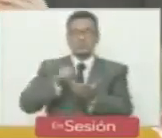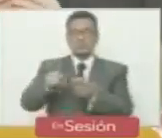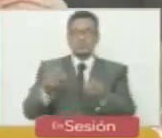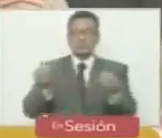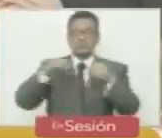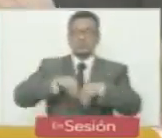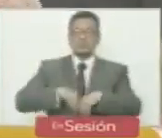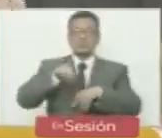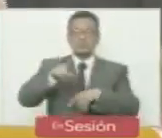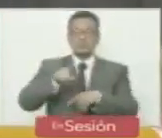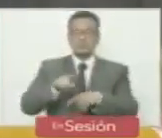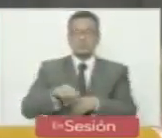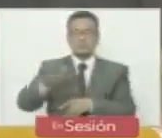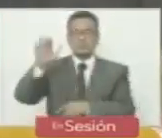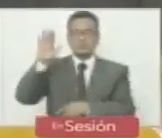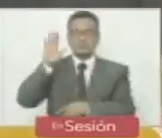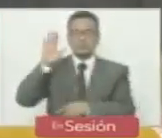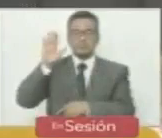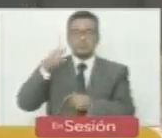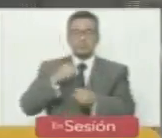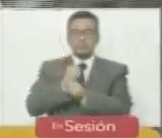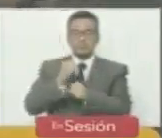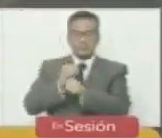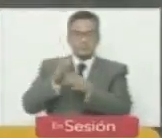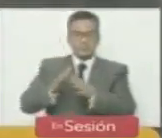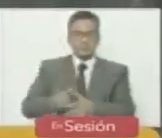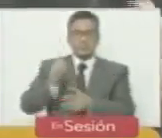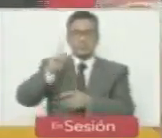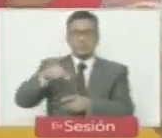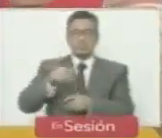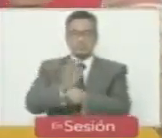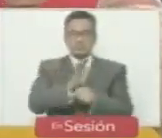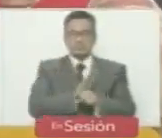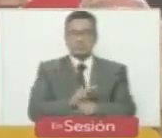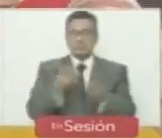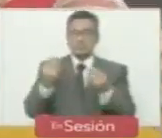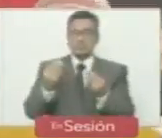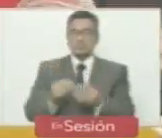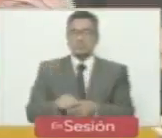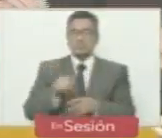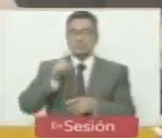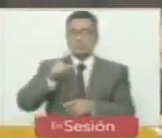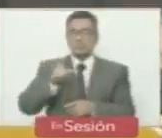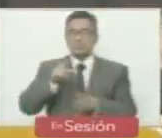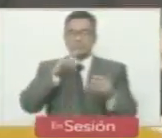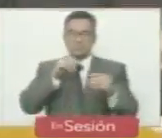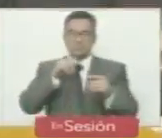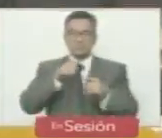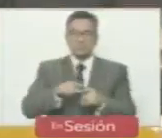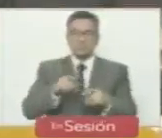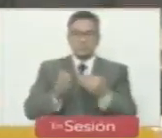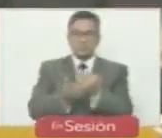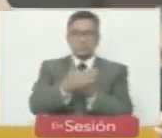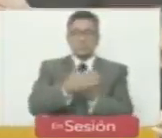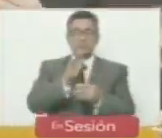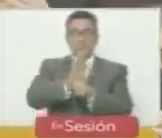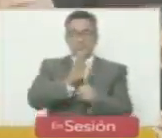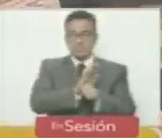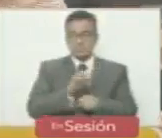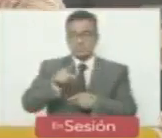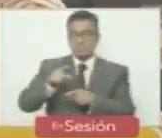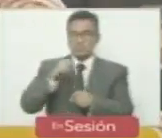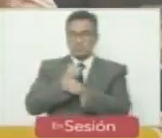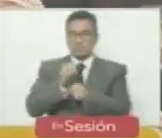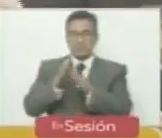acuerdo, ese compromiso con los trabajadores que también los protege bastante. Y hablar de la protección del trabajo y